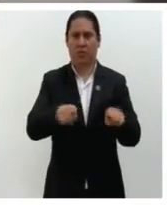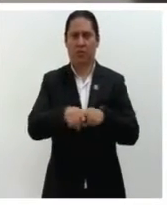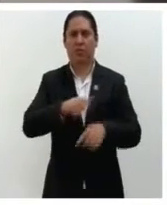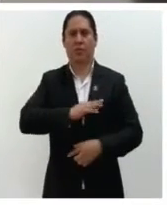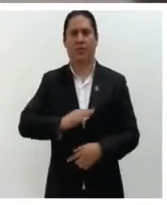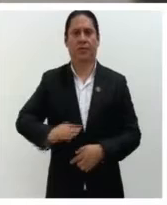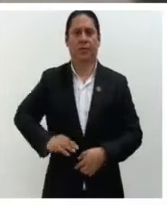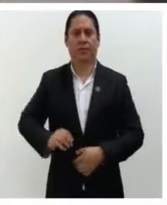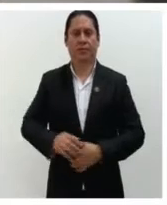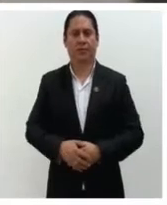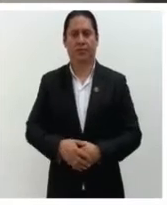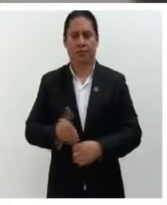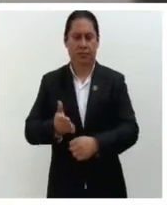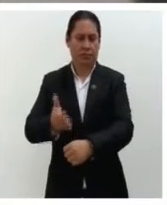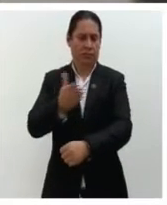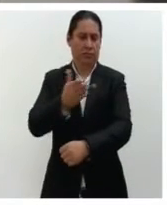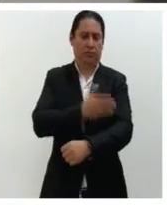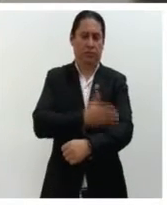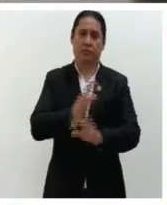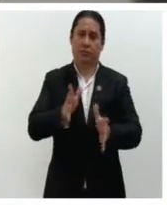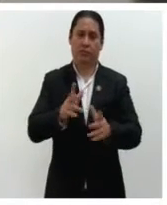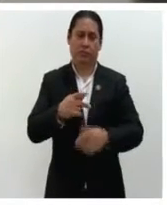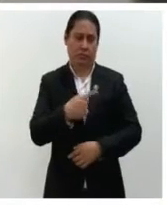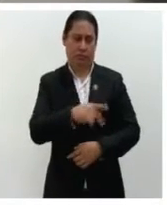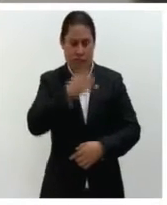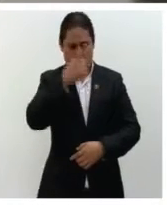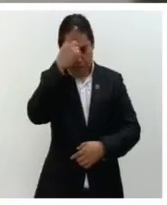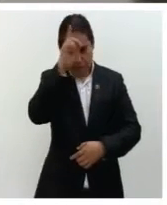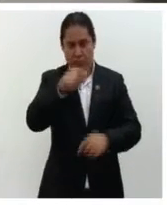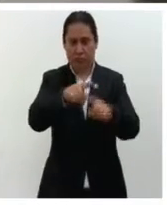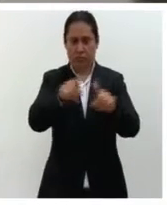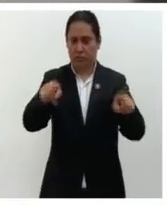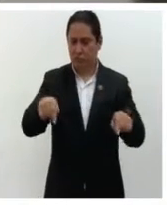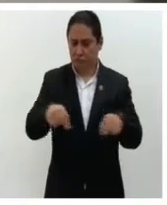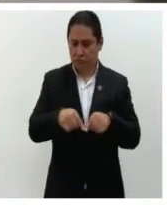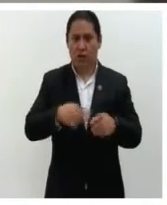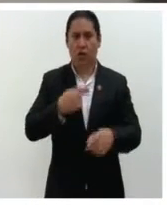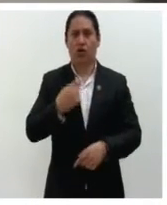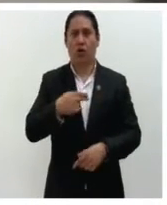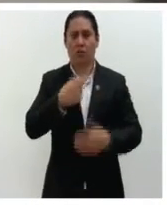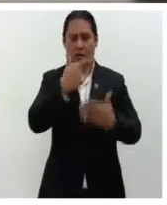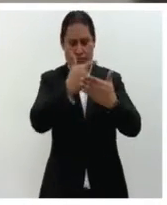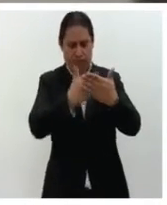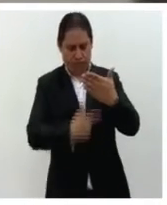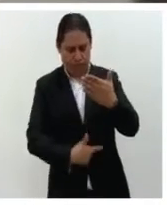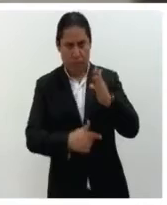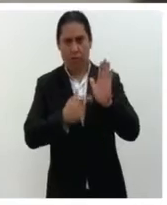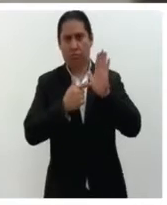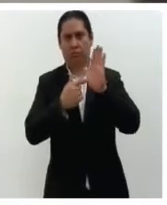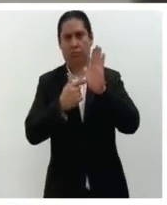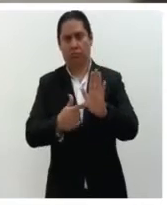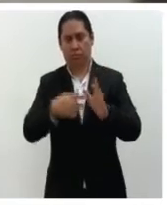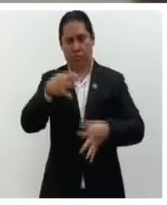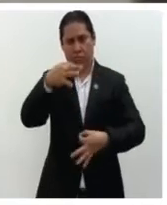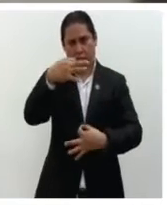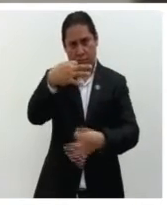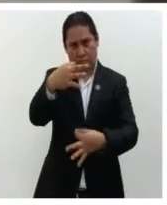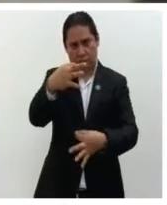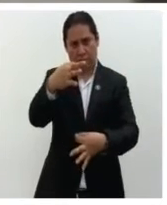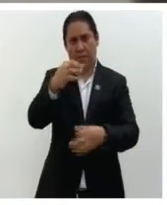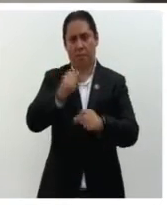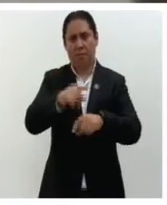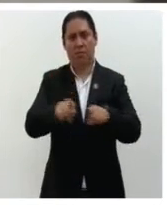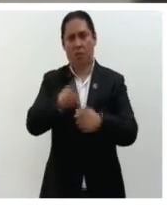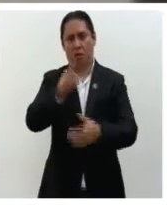municipio, con los antecedentes de propiedad, superficies de los lotes y los nombres de los beneficiarios, descritos en el